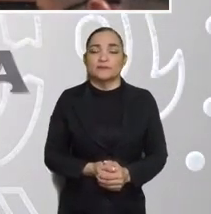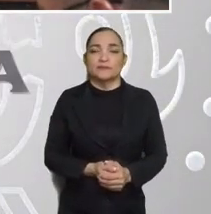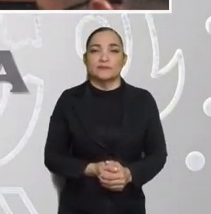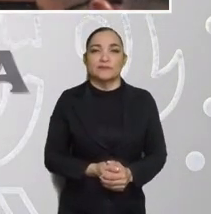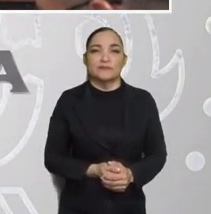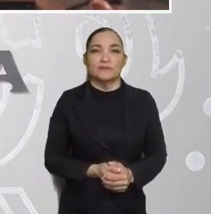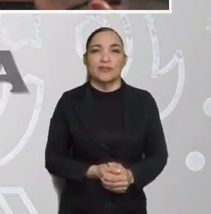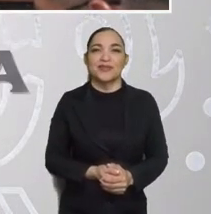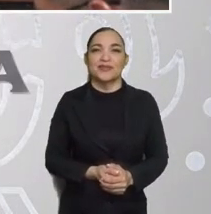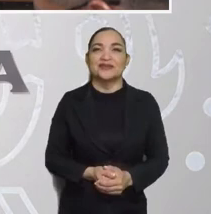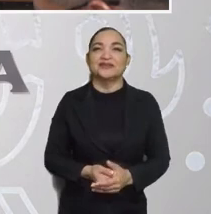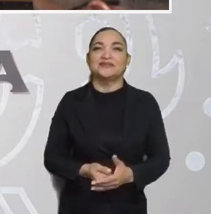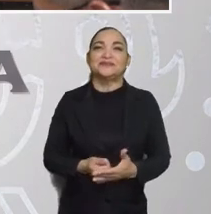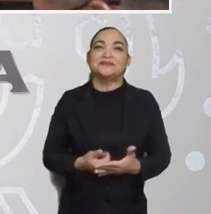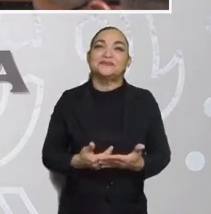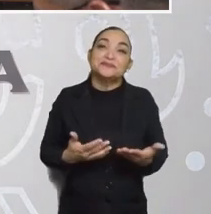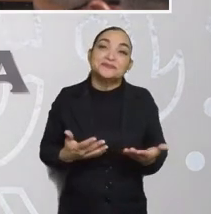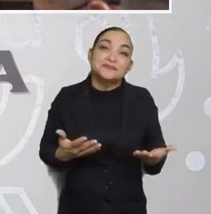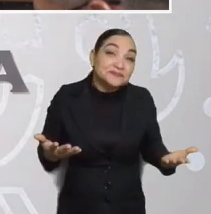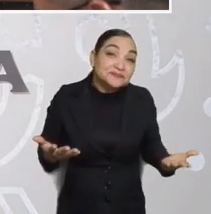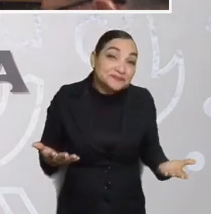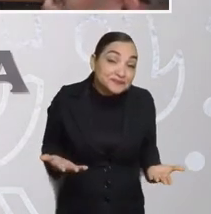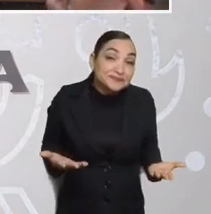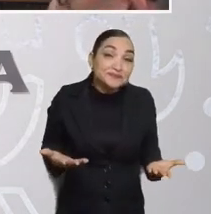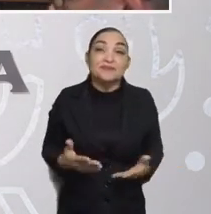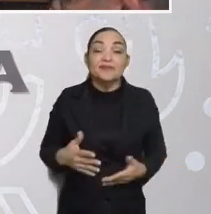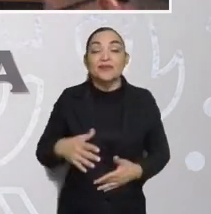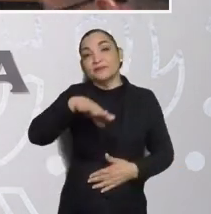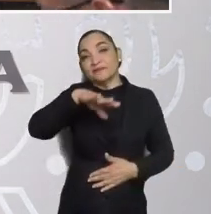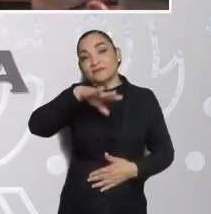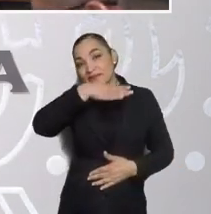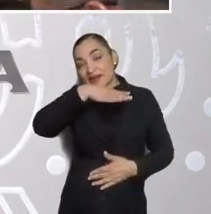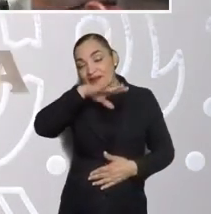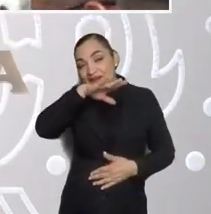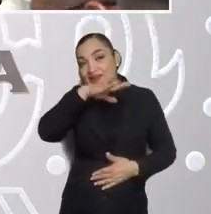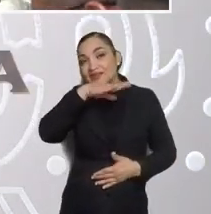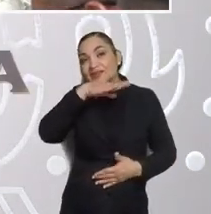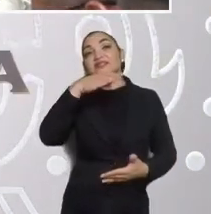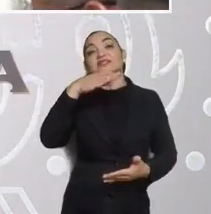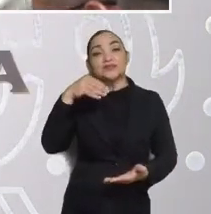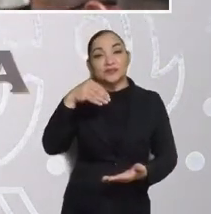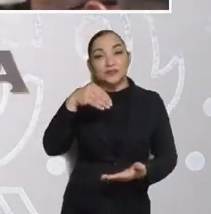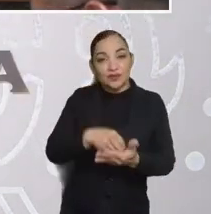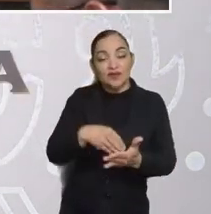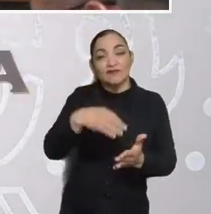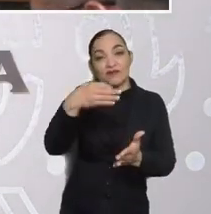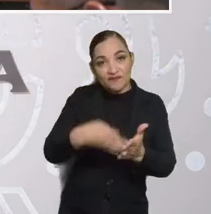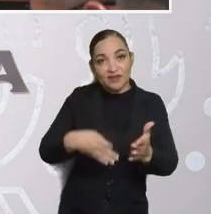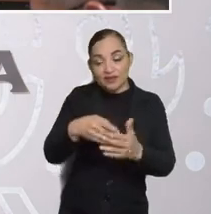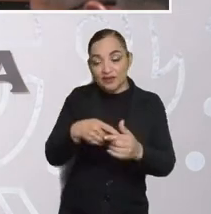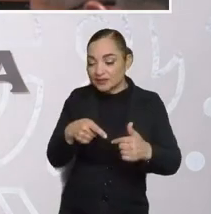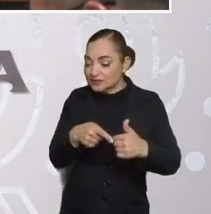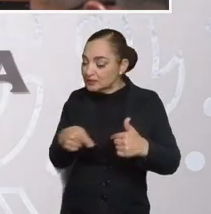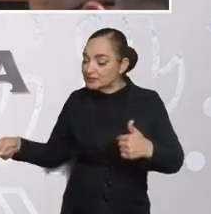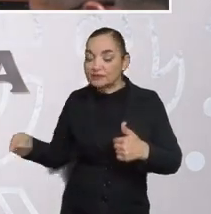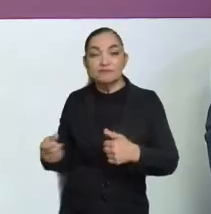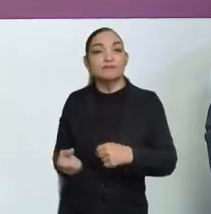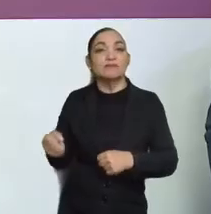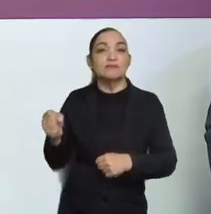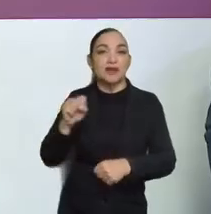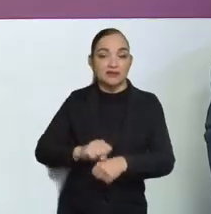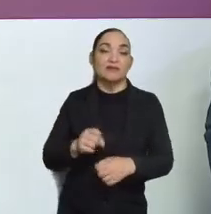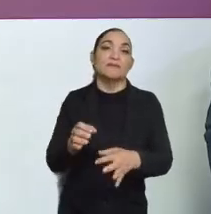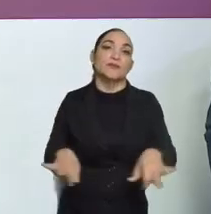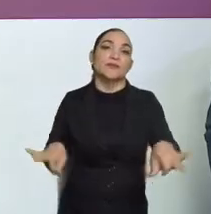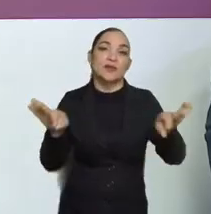Y eso es, maíz estamos pendientes. Esta semana es clave. Y los fertilizantes,